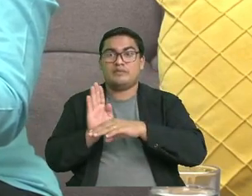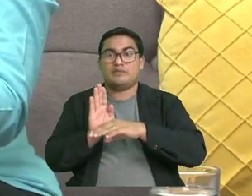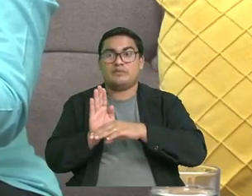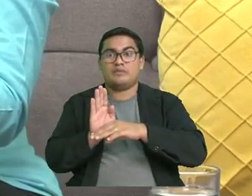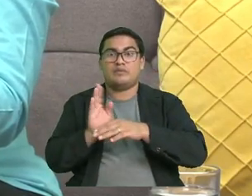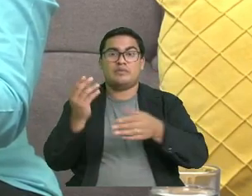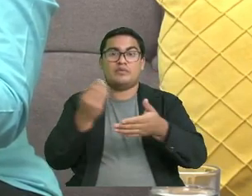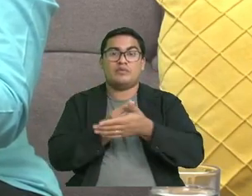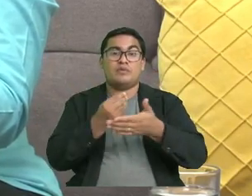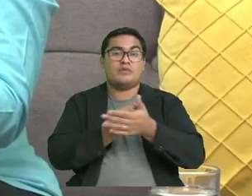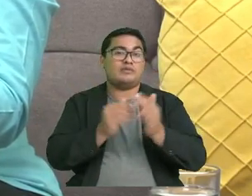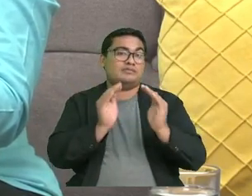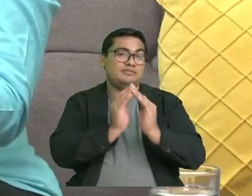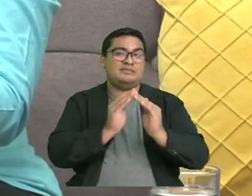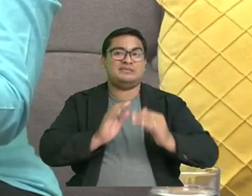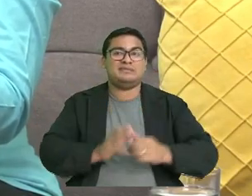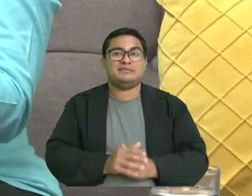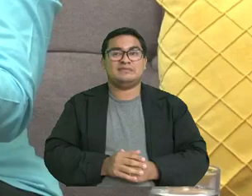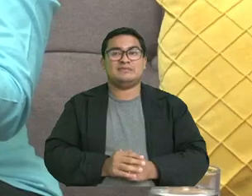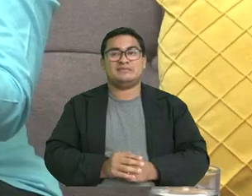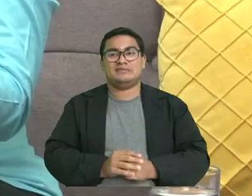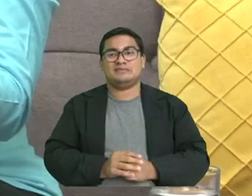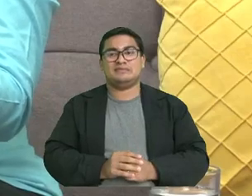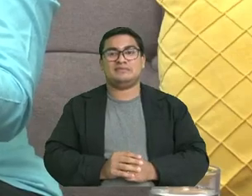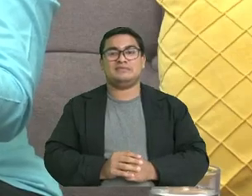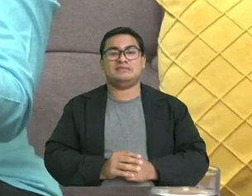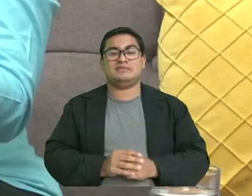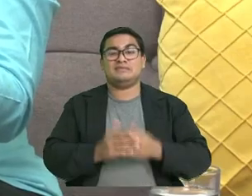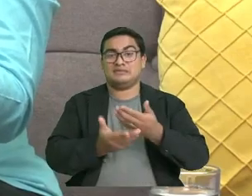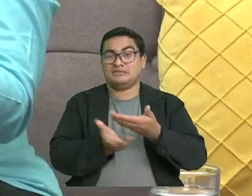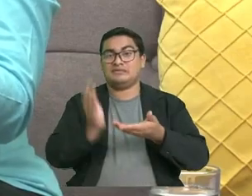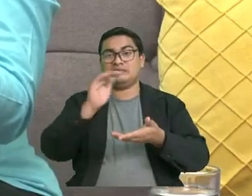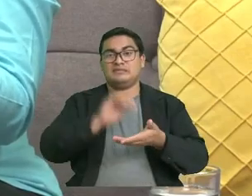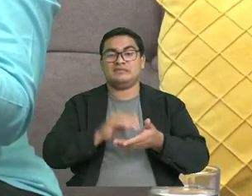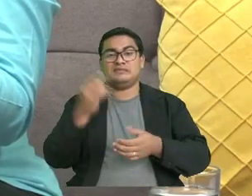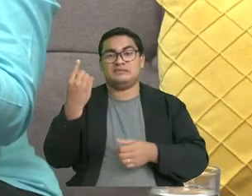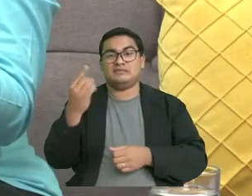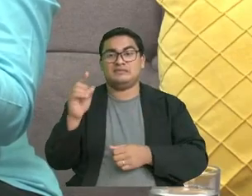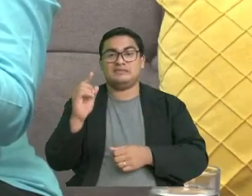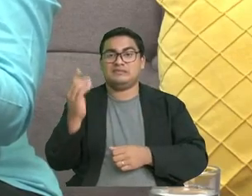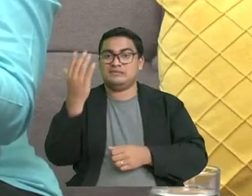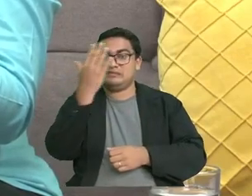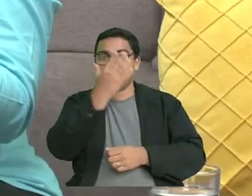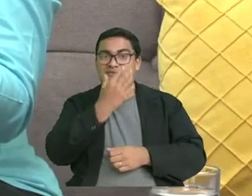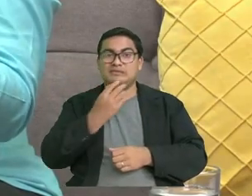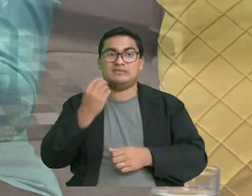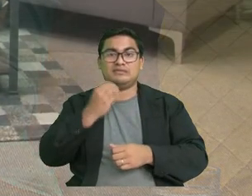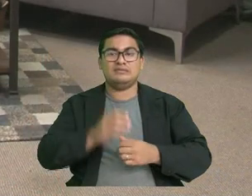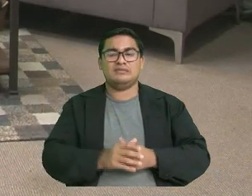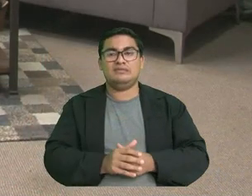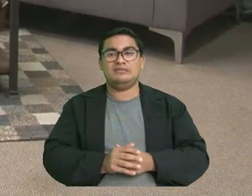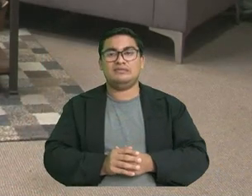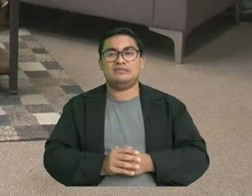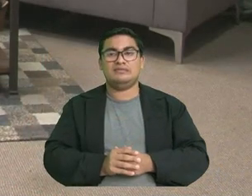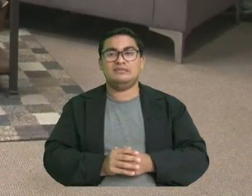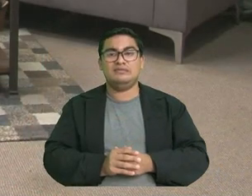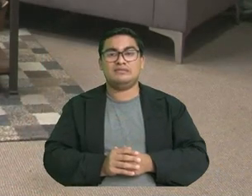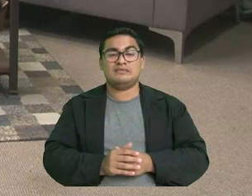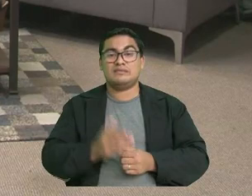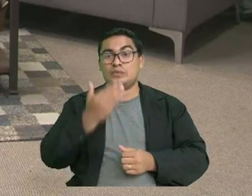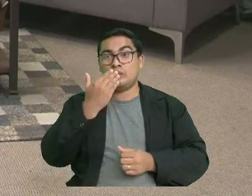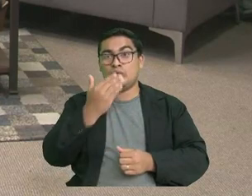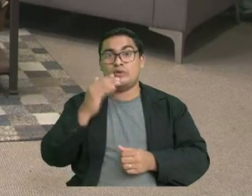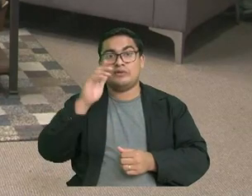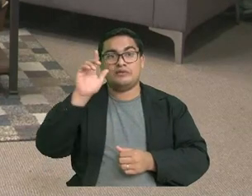la adquisición de vivienda. Esta es otra restitución de derecho hermosa. Garantía para la familia. Garantía para la